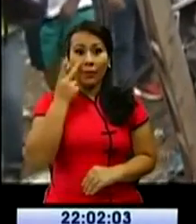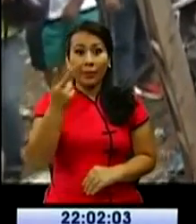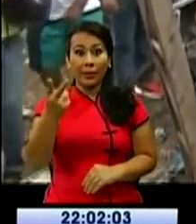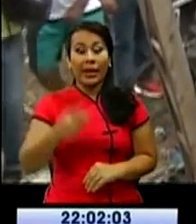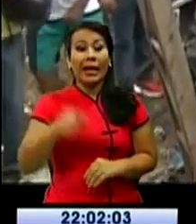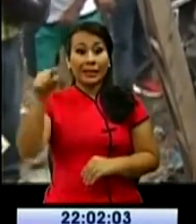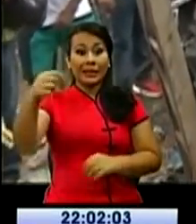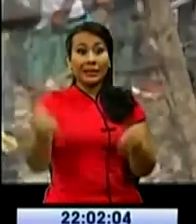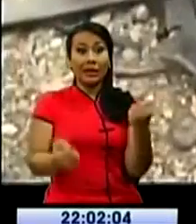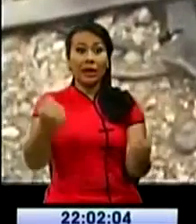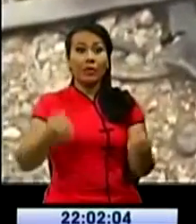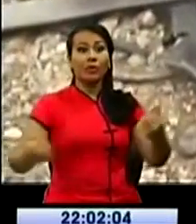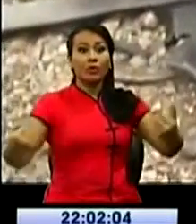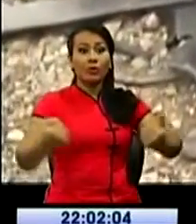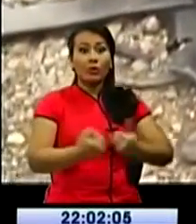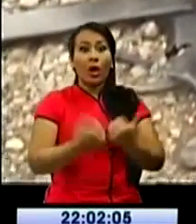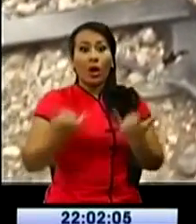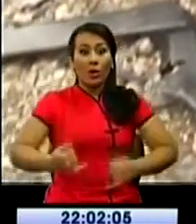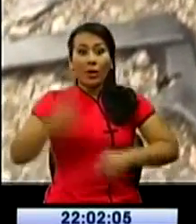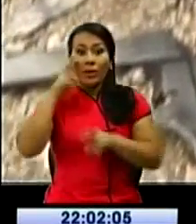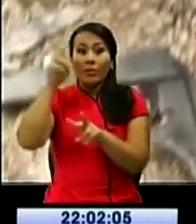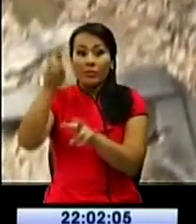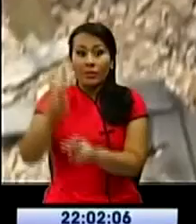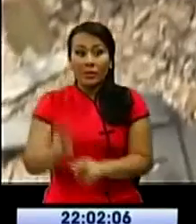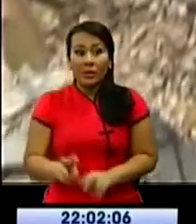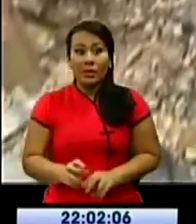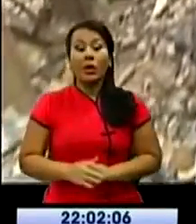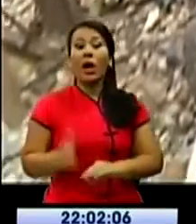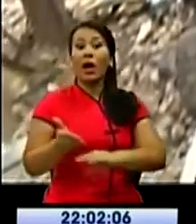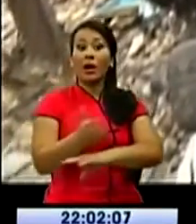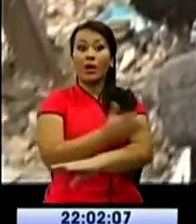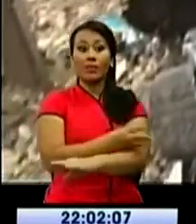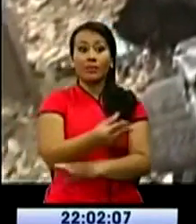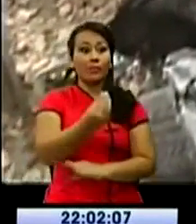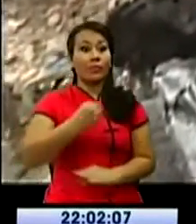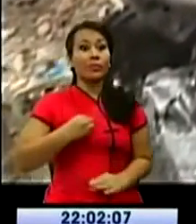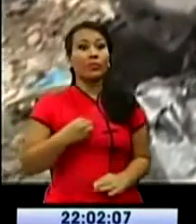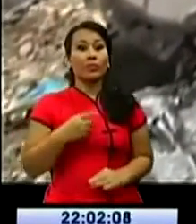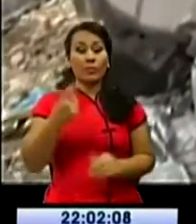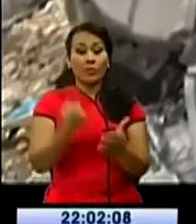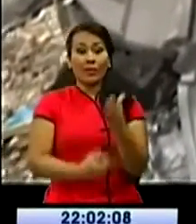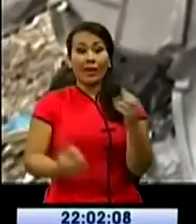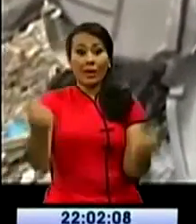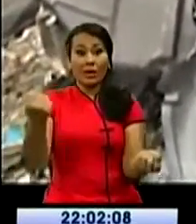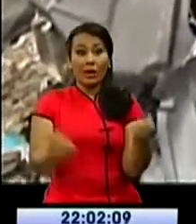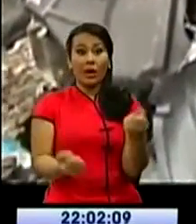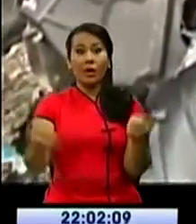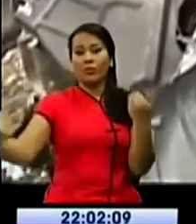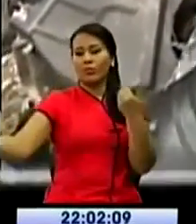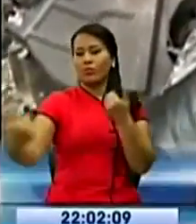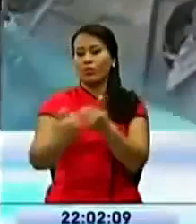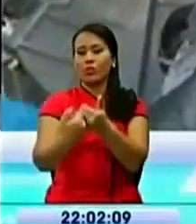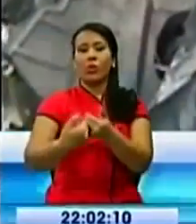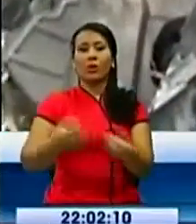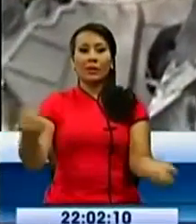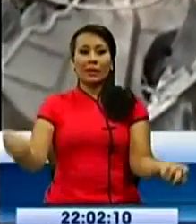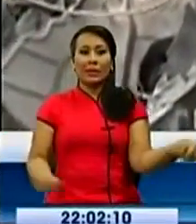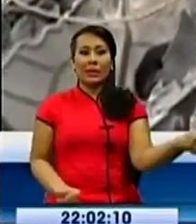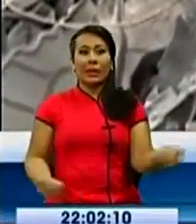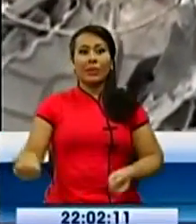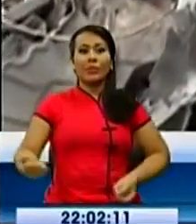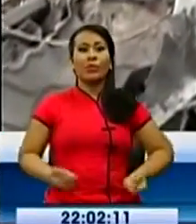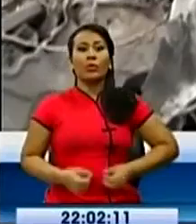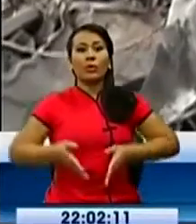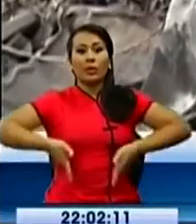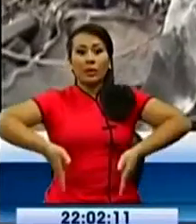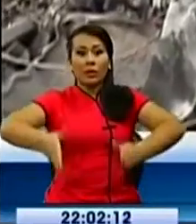Este accidente de tránsito ya está siendo investigado. Preliminarmente se conoció que el auto fue impactado por el camión en el kilómetro 1